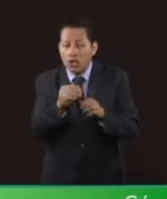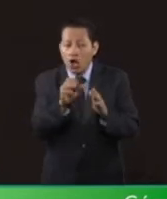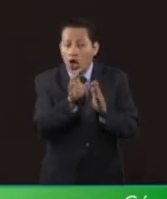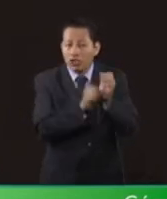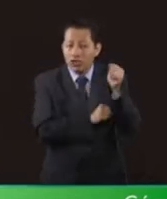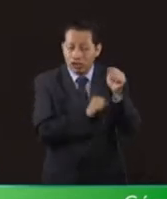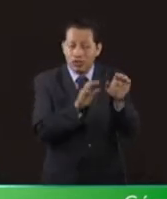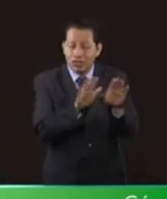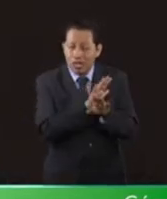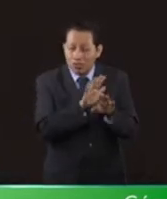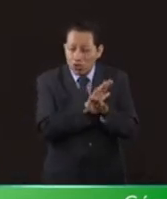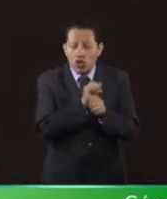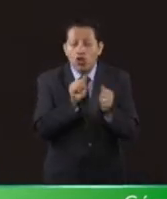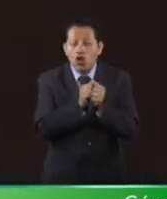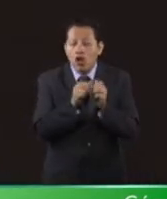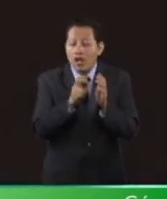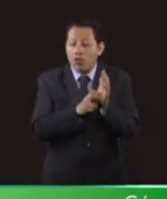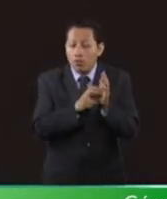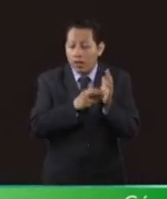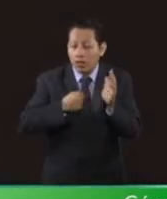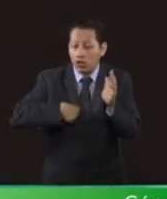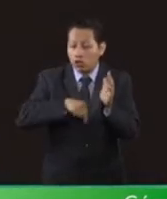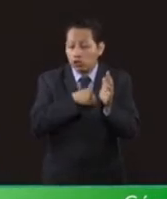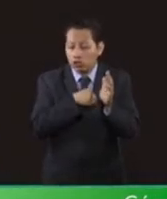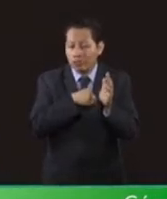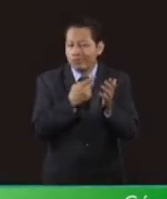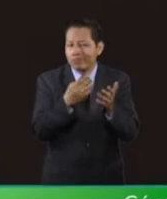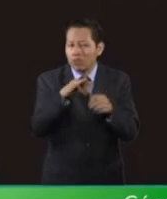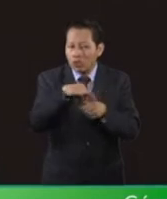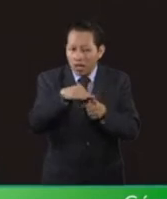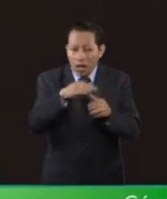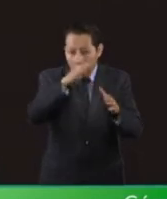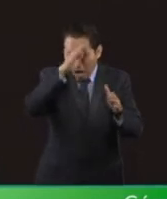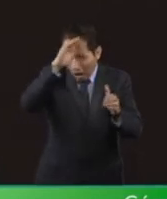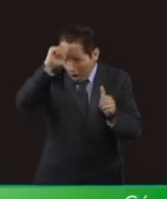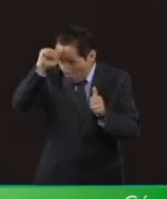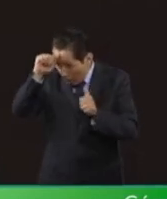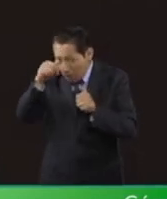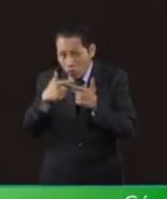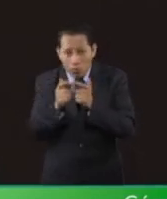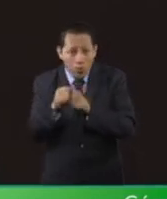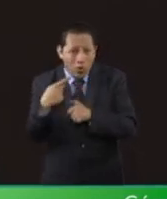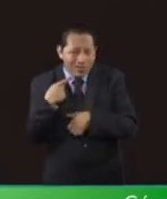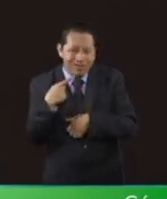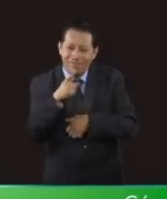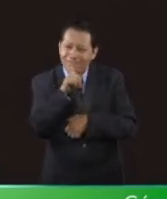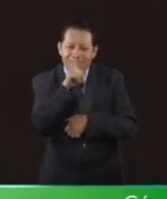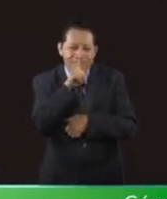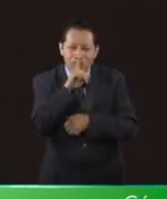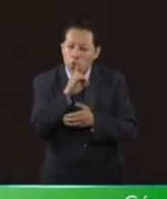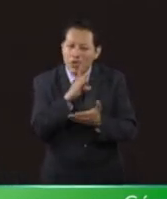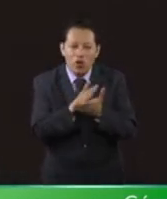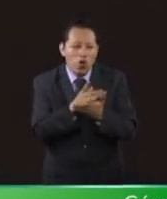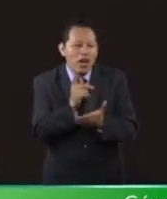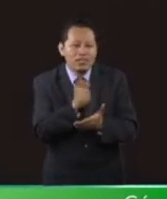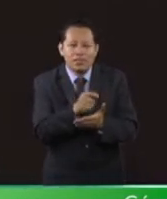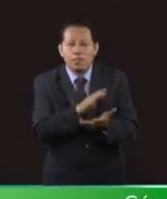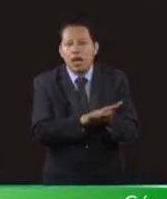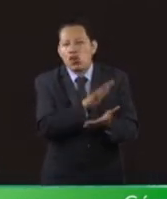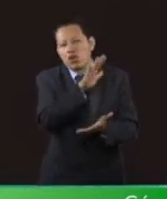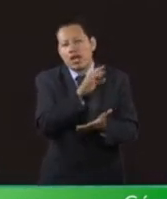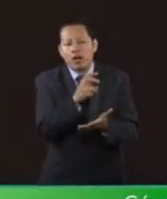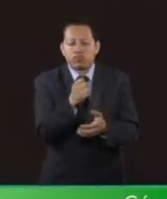con la reforma que votaremos sin lograr consensos parlamentarios, únicamente por la imposición de la